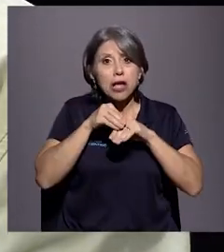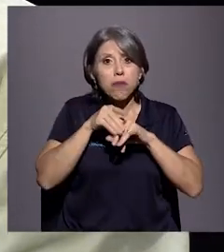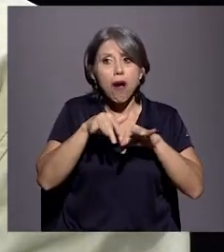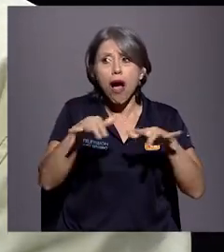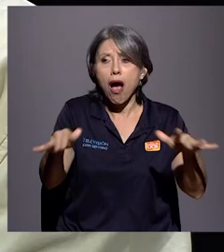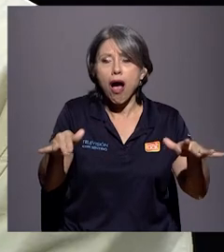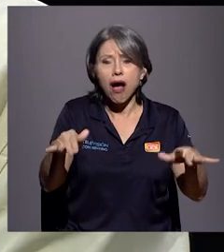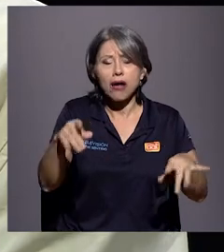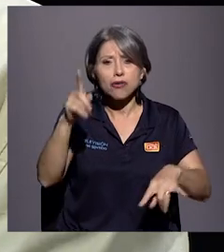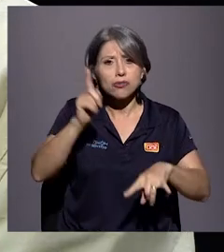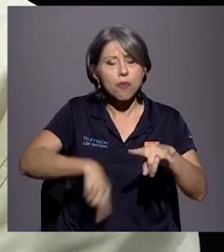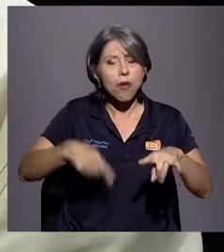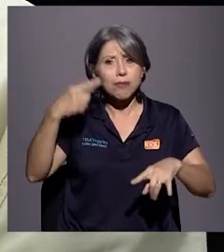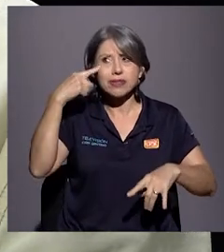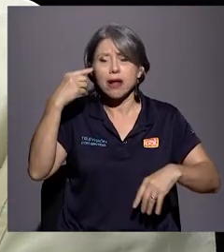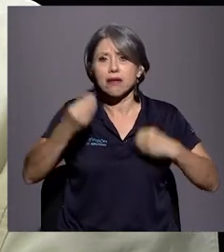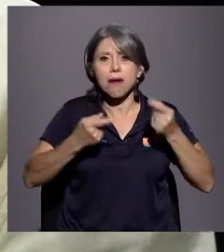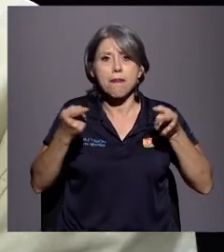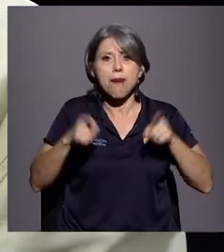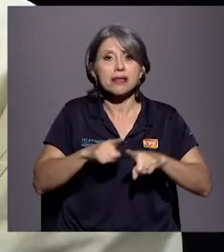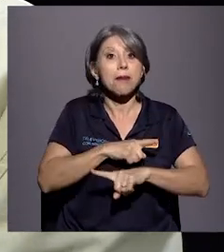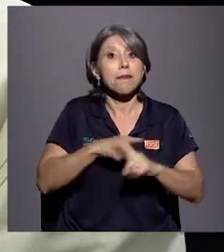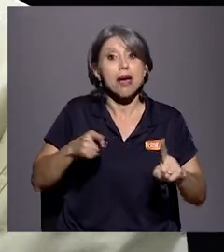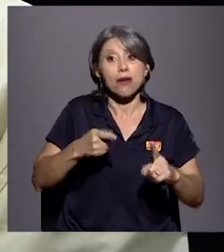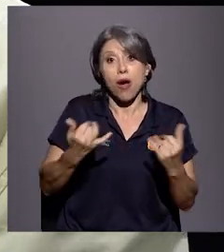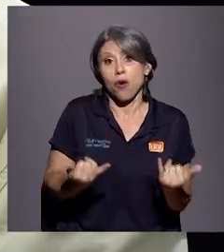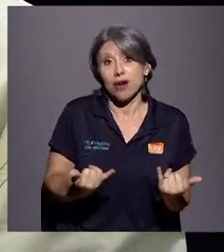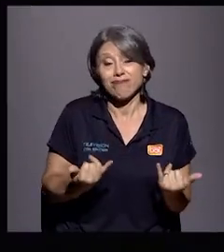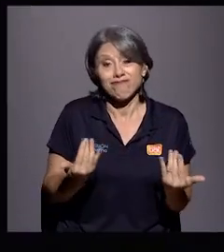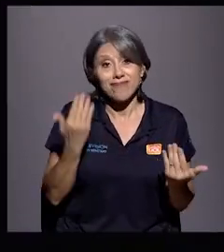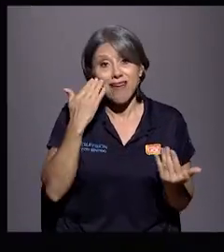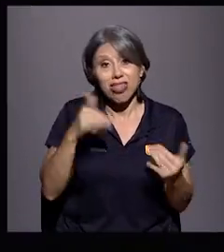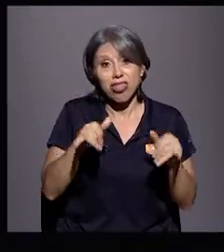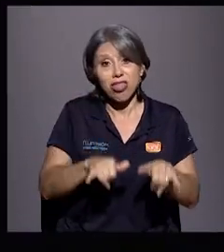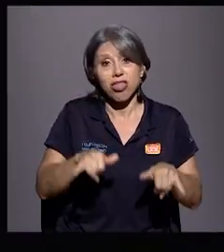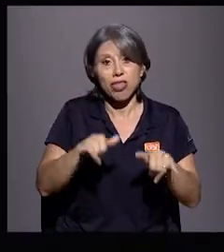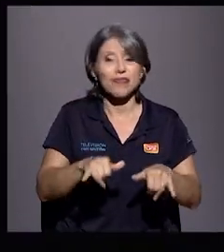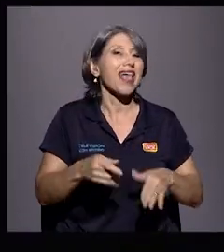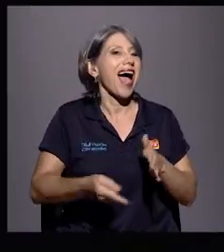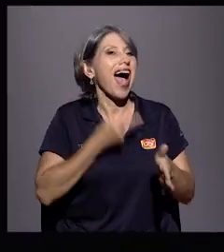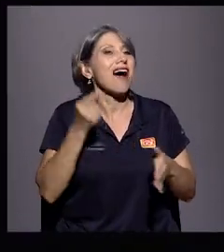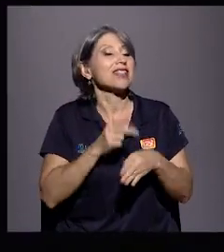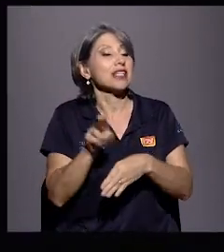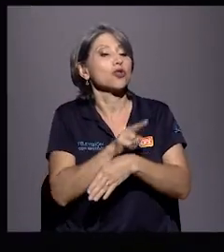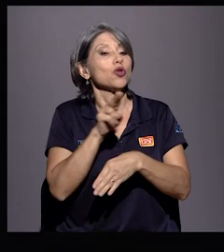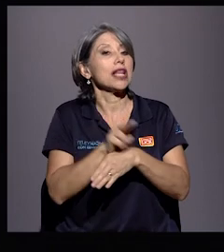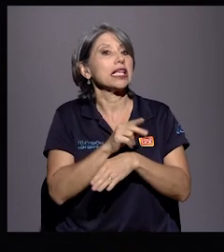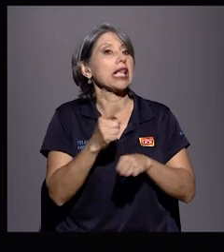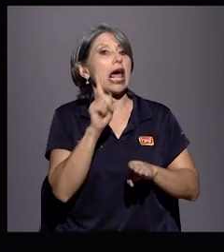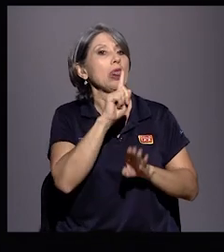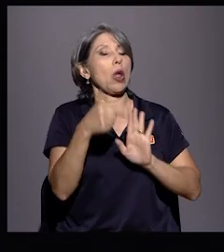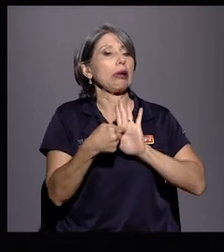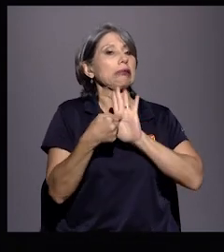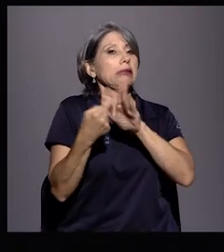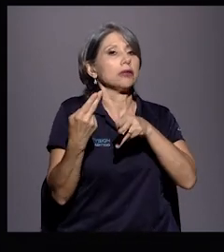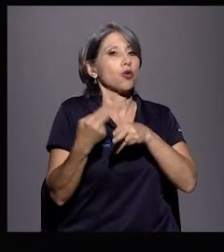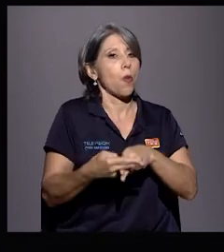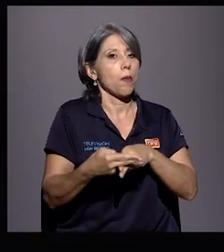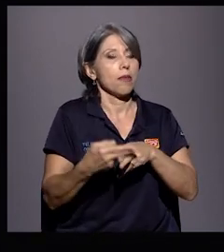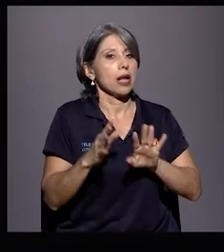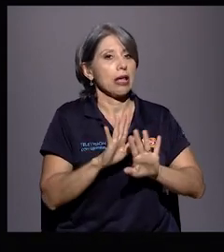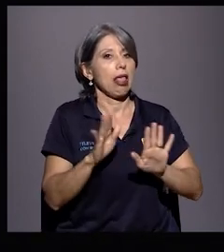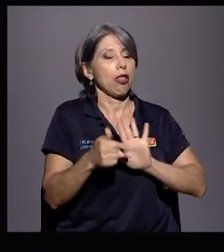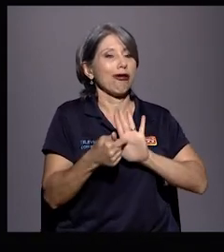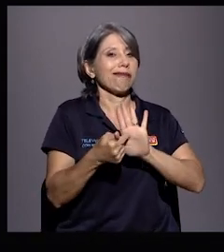impensables, eran impensables, pero ahora tenemos que contar con ellas. Es la utilización, hay veces, del anonimato para hacer daño,